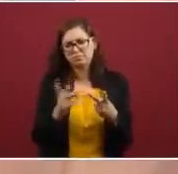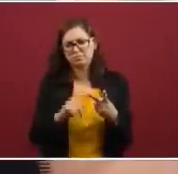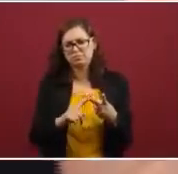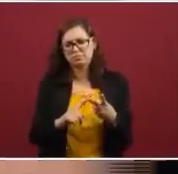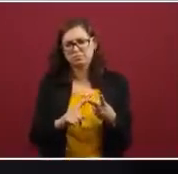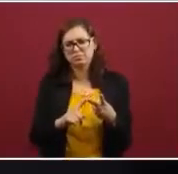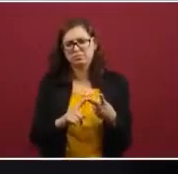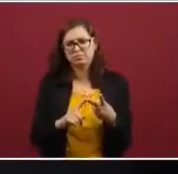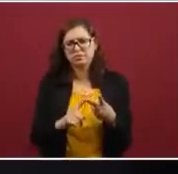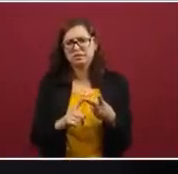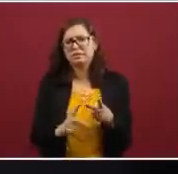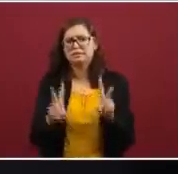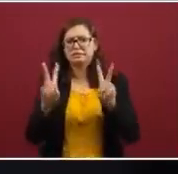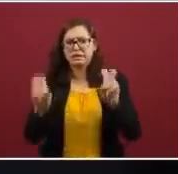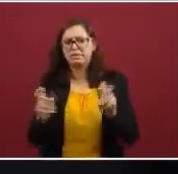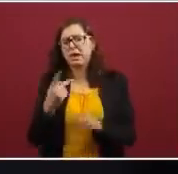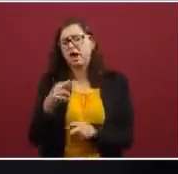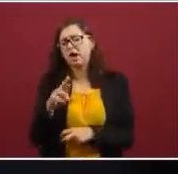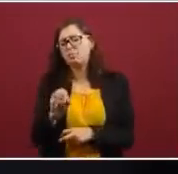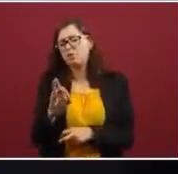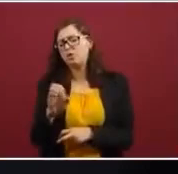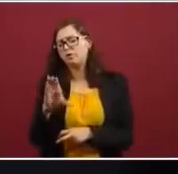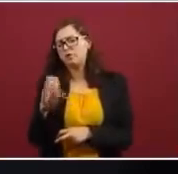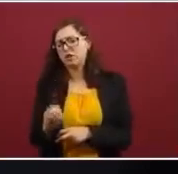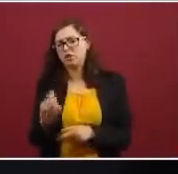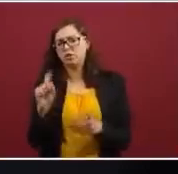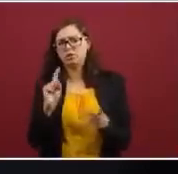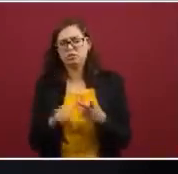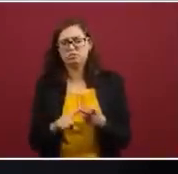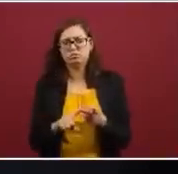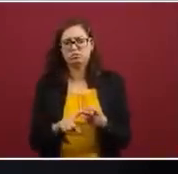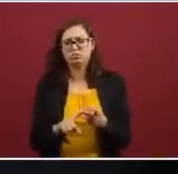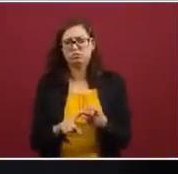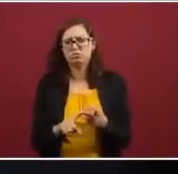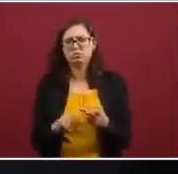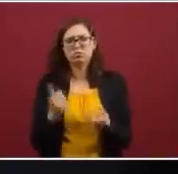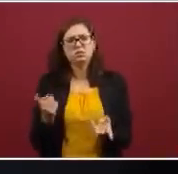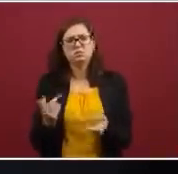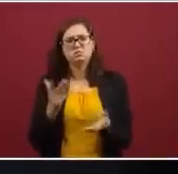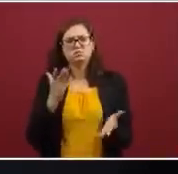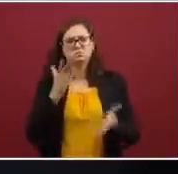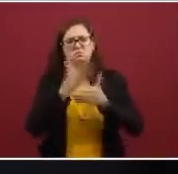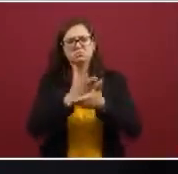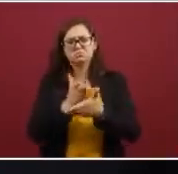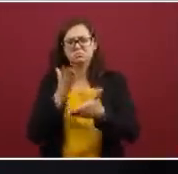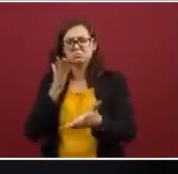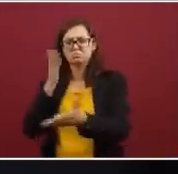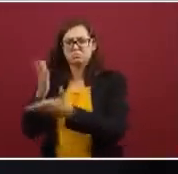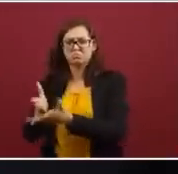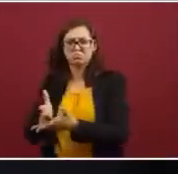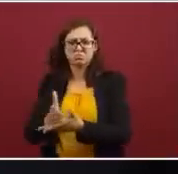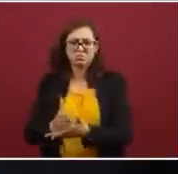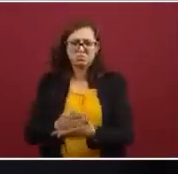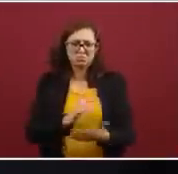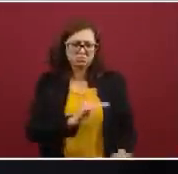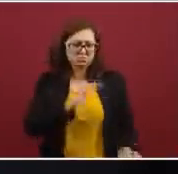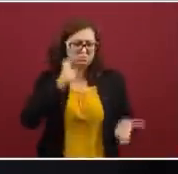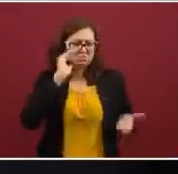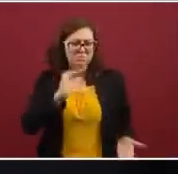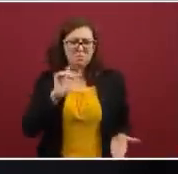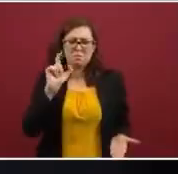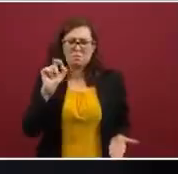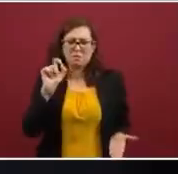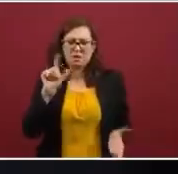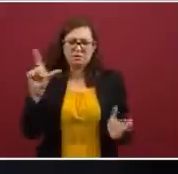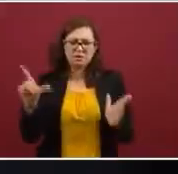para lo de quiénes quieren los precios. Normalmente Profeco va a revisar con bidones de 20 litros y